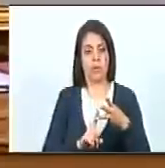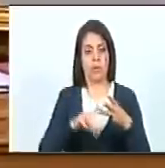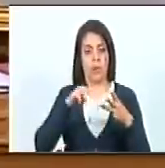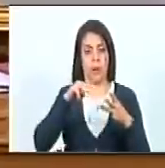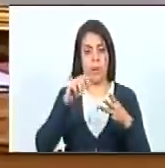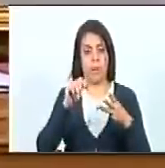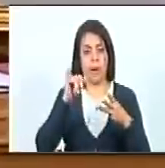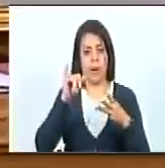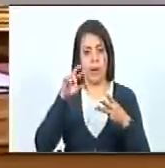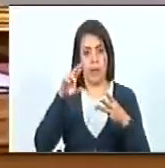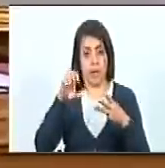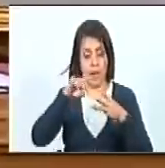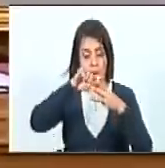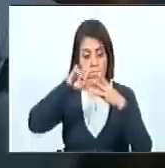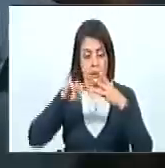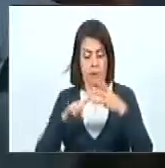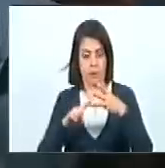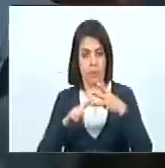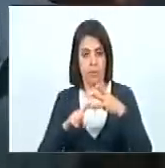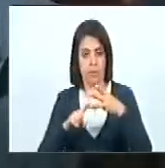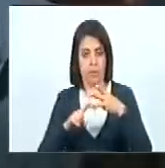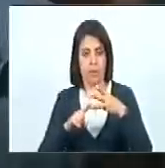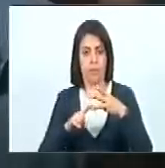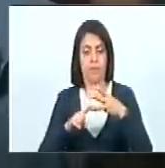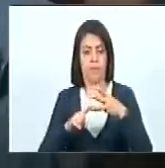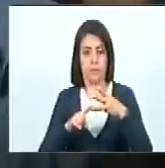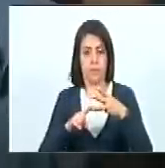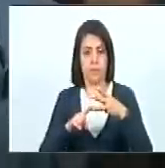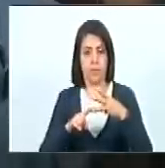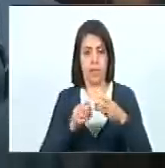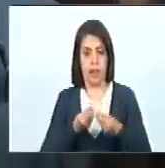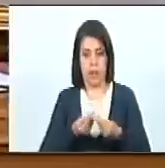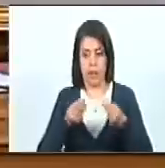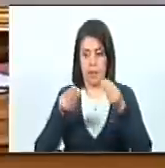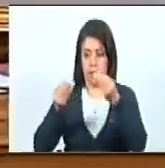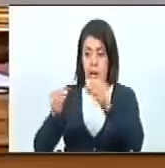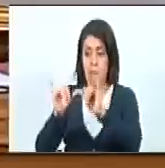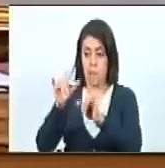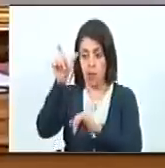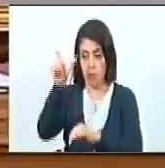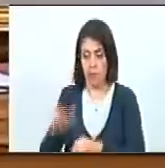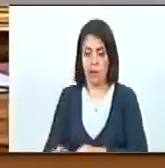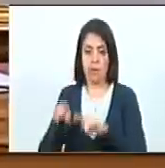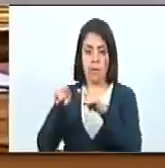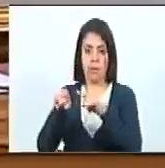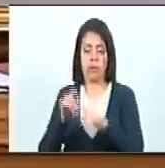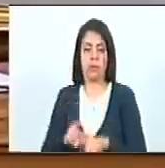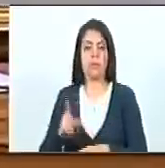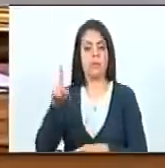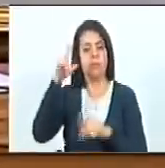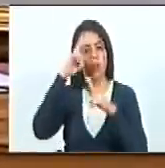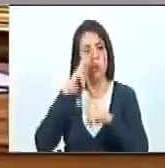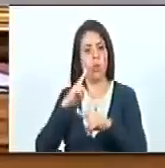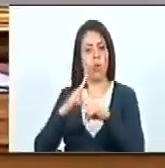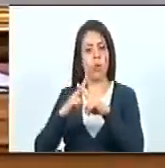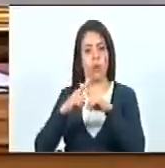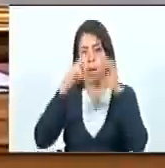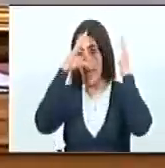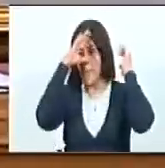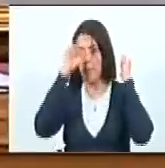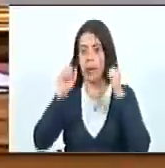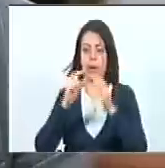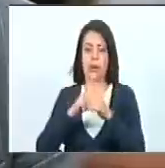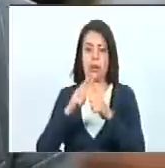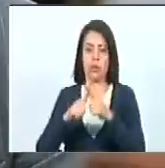Mayre Castillo, para que se sirvan entregar en su propia mano al querido y honorable